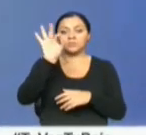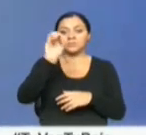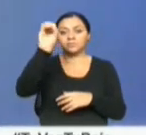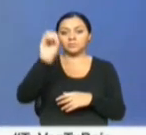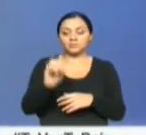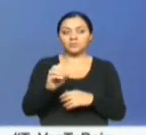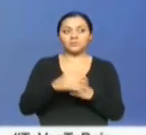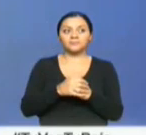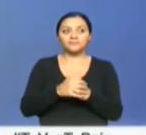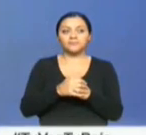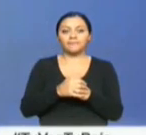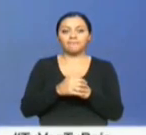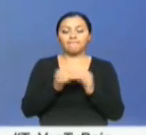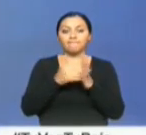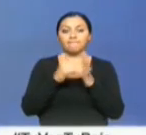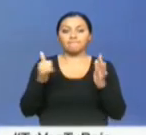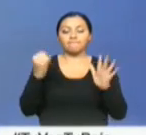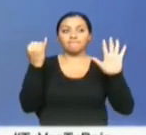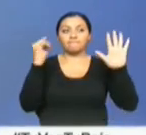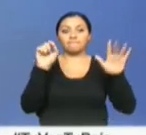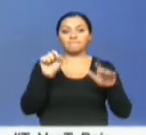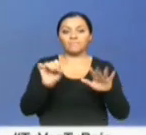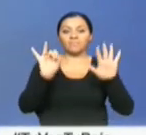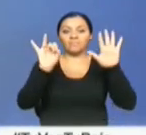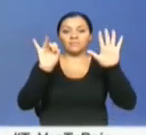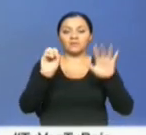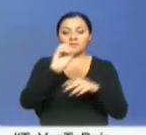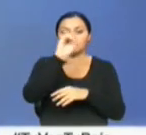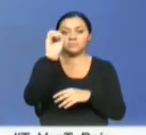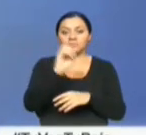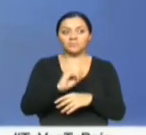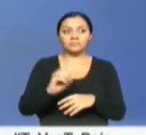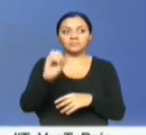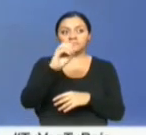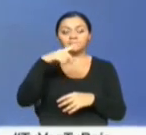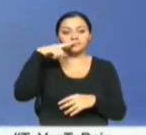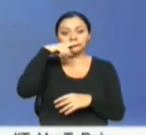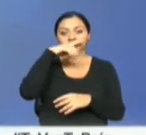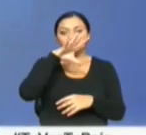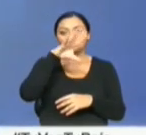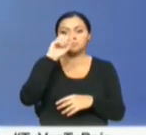52.39%. Santa Elena, 60.7%. Sucumbíos,